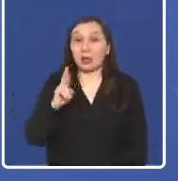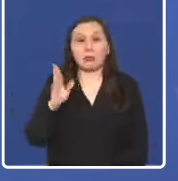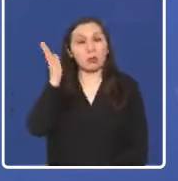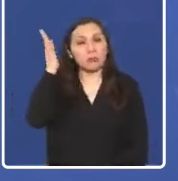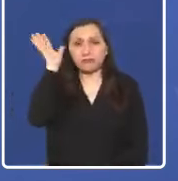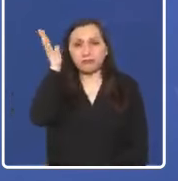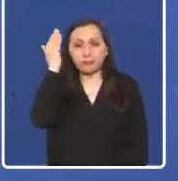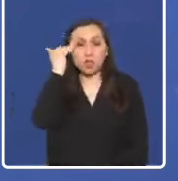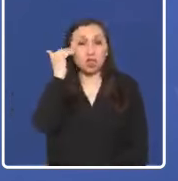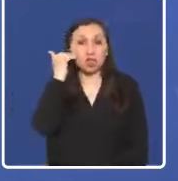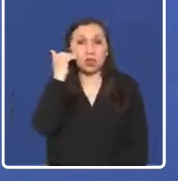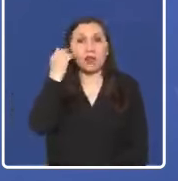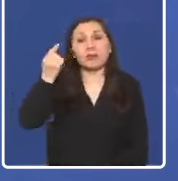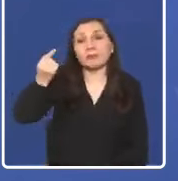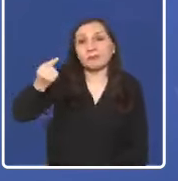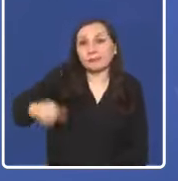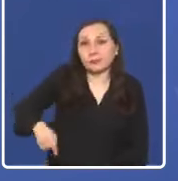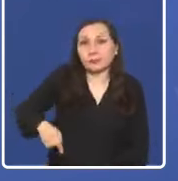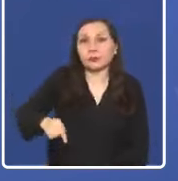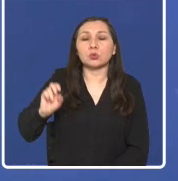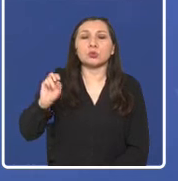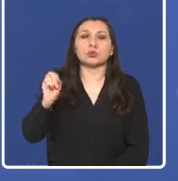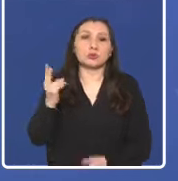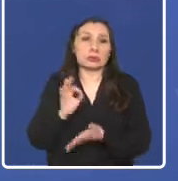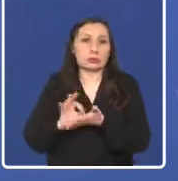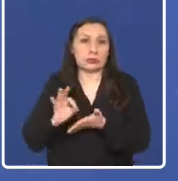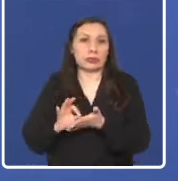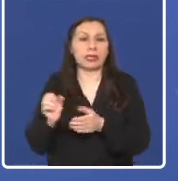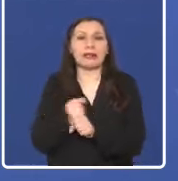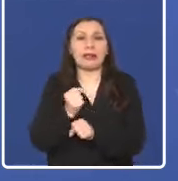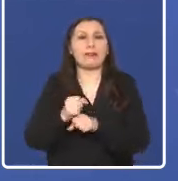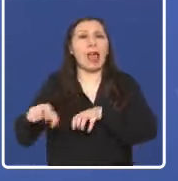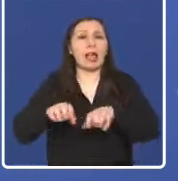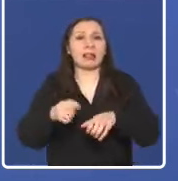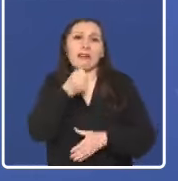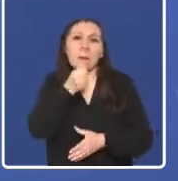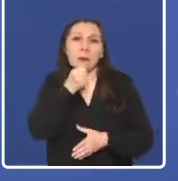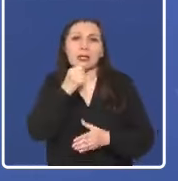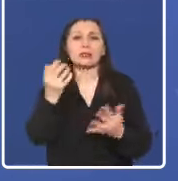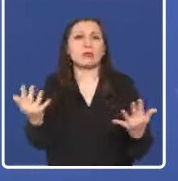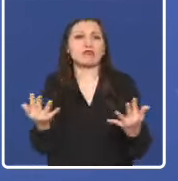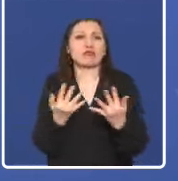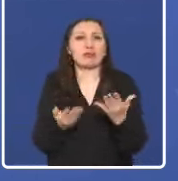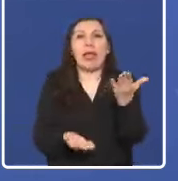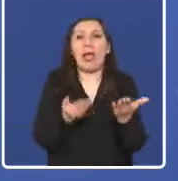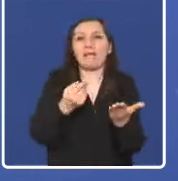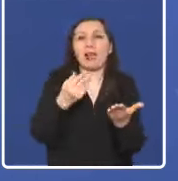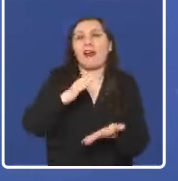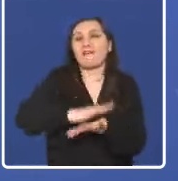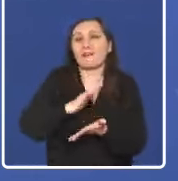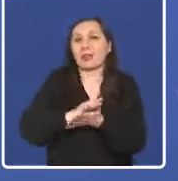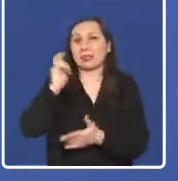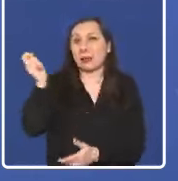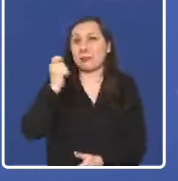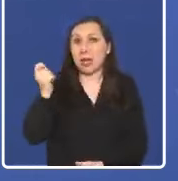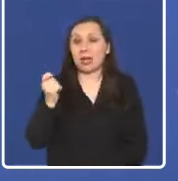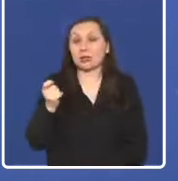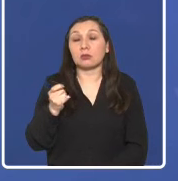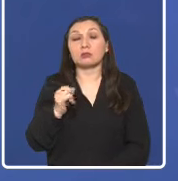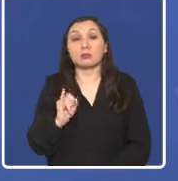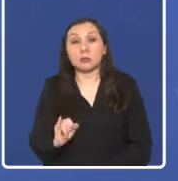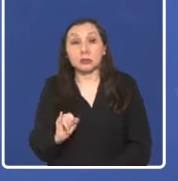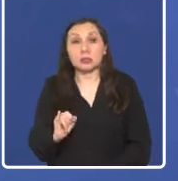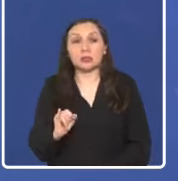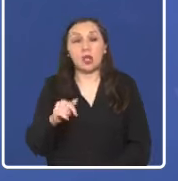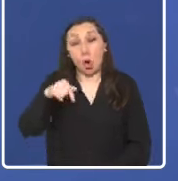tenía conocimiento de la ausencia del subsecretario de sus labores, en este caso de esta actividad de prensa convocada respecto al balance de fiestas patrias. Y si